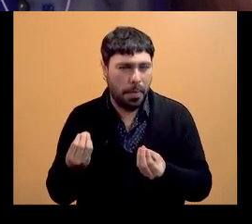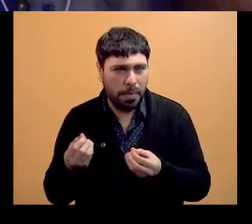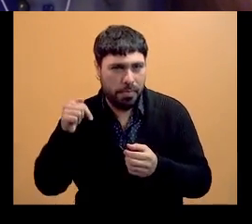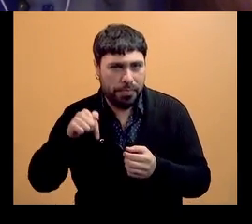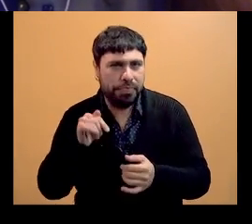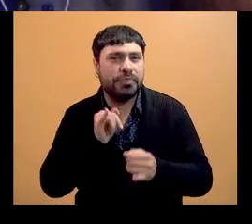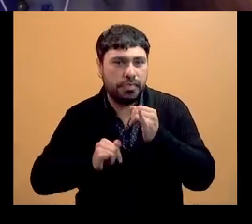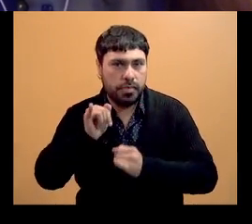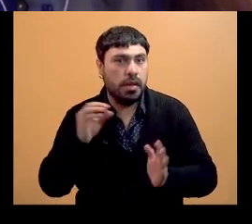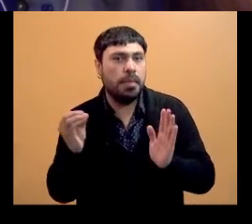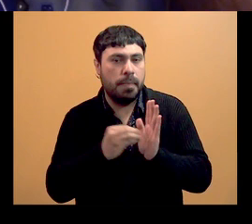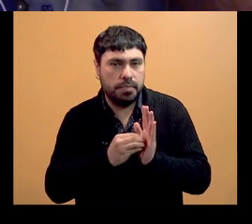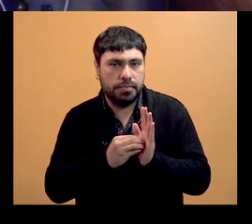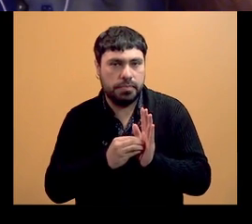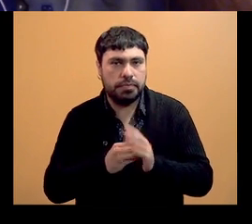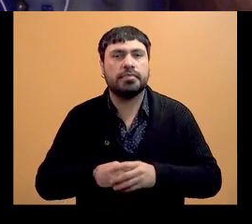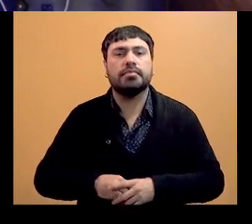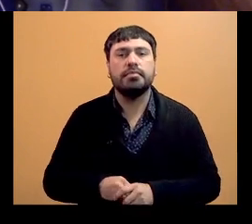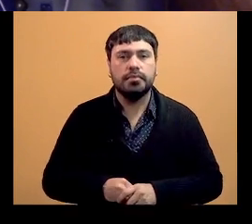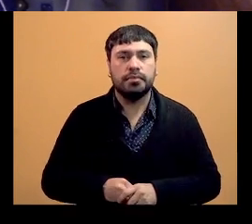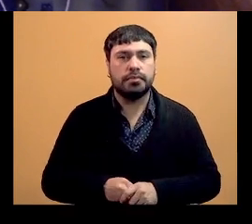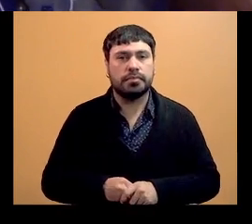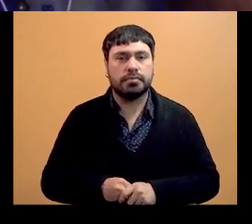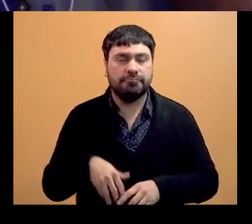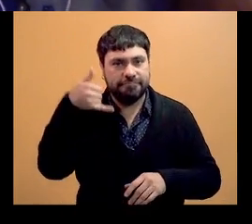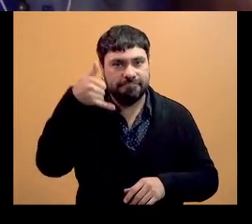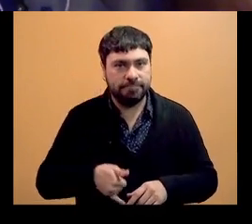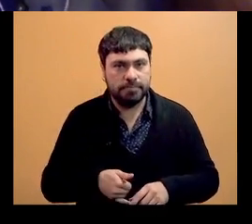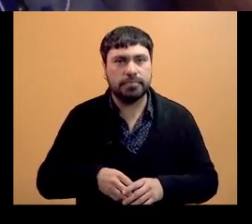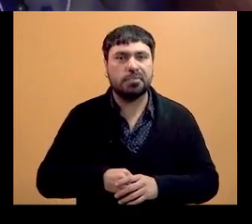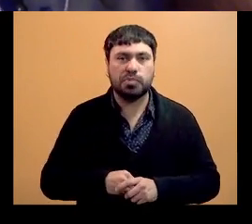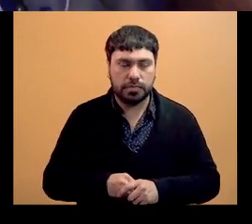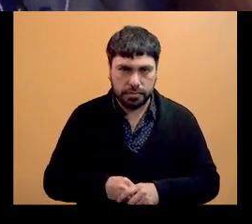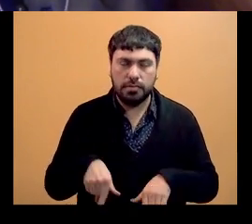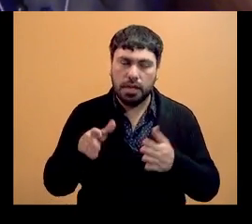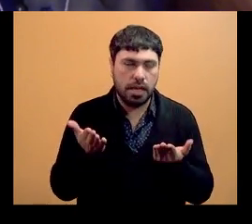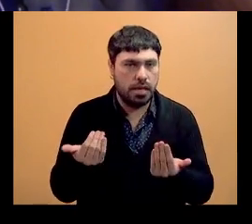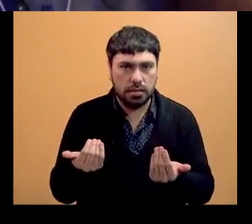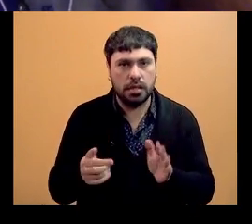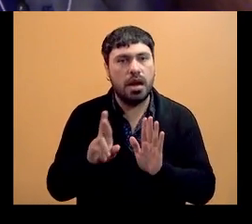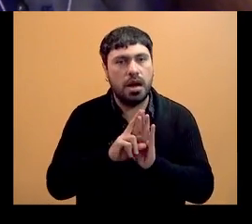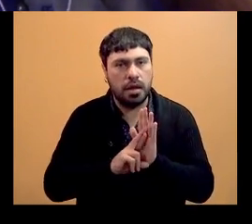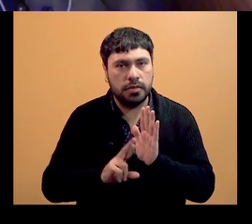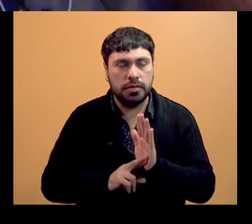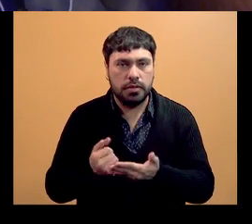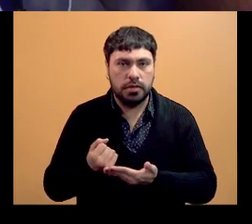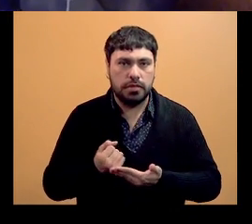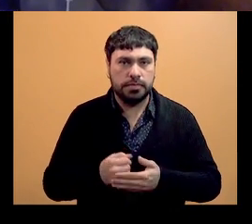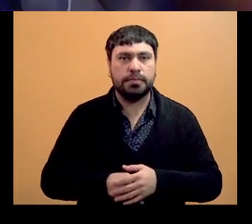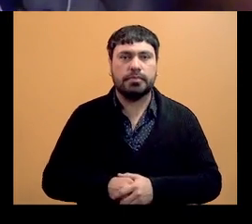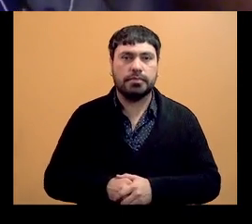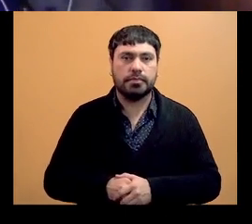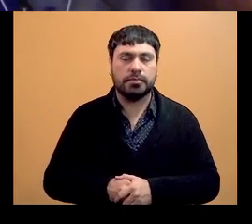del planeta que prácticamente de otra manera no podrían tenerla. Así que siempre, como todo en ciencias, tiene un balance